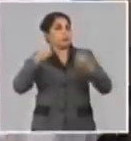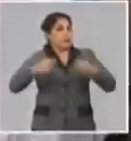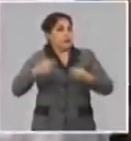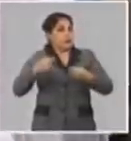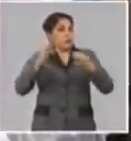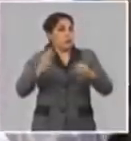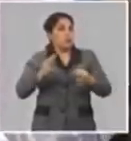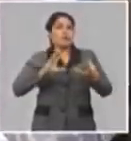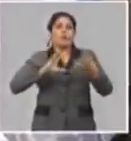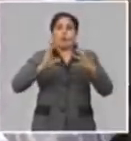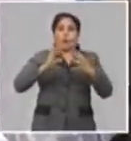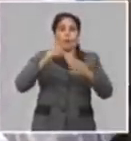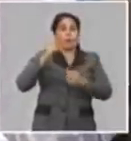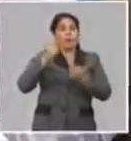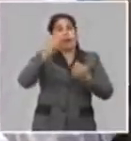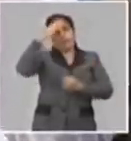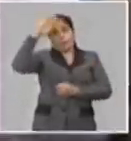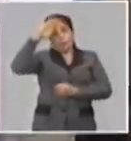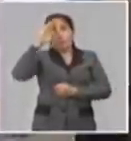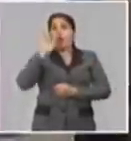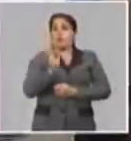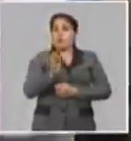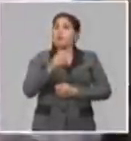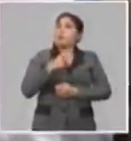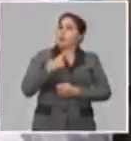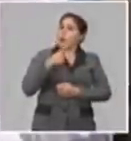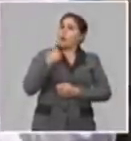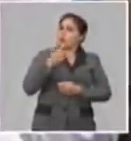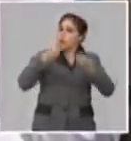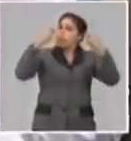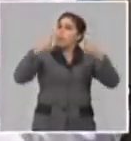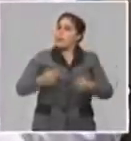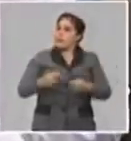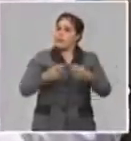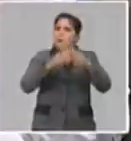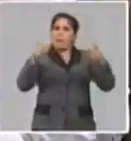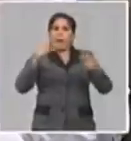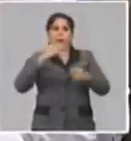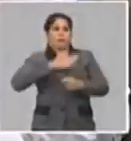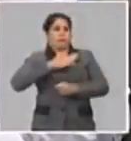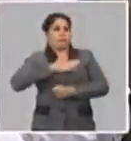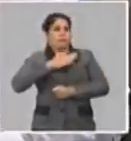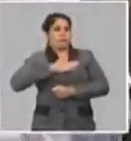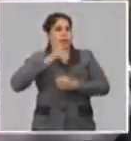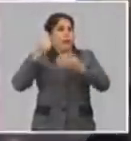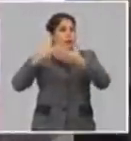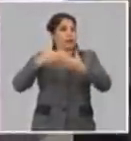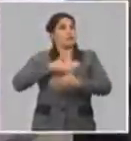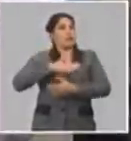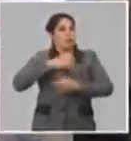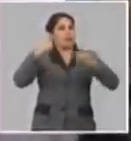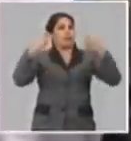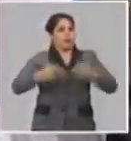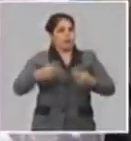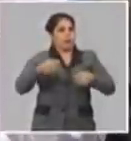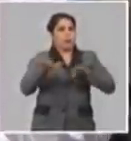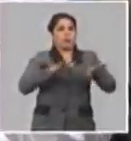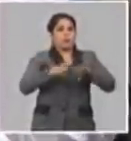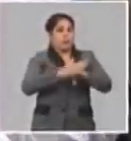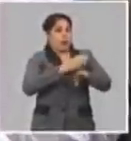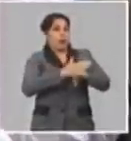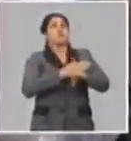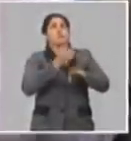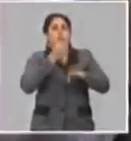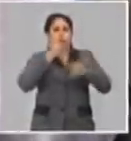eso lleva a una estrategia del país. Pero estamos decididos a aumentar la autonomía en el sector empresarial, a crear condiciones en ese